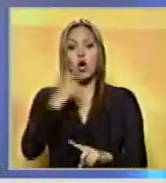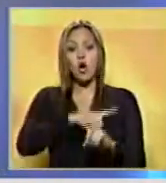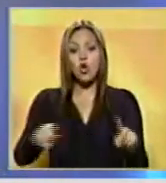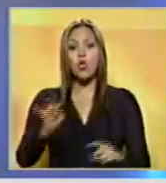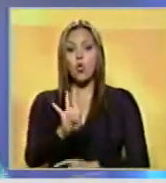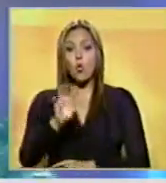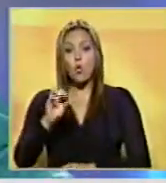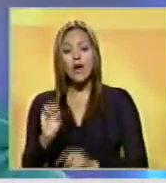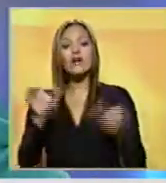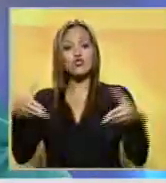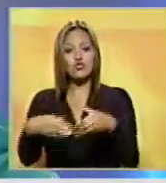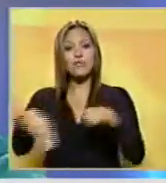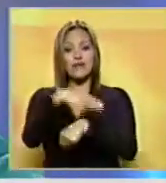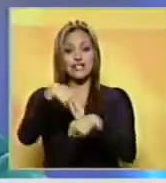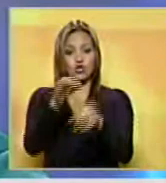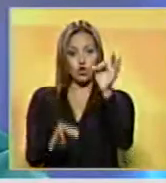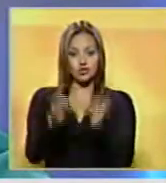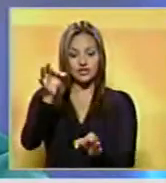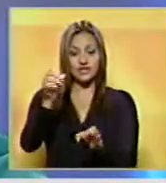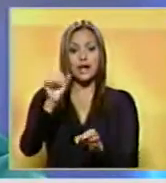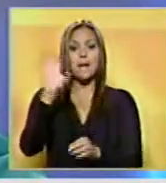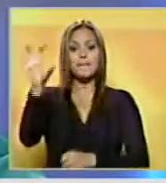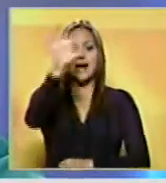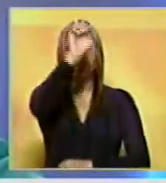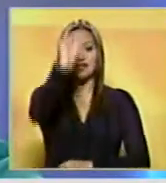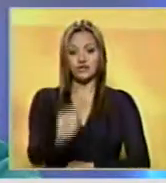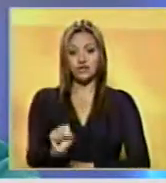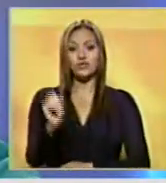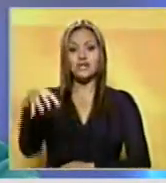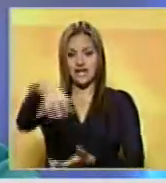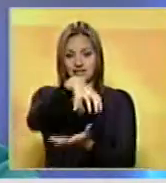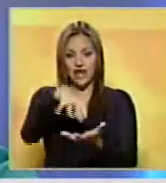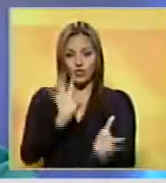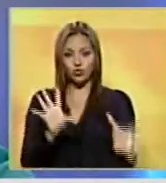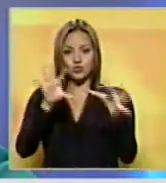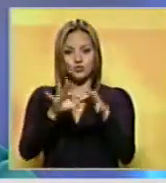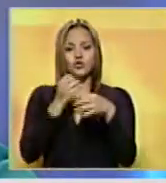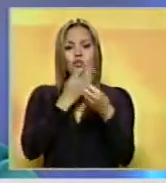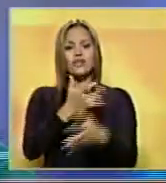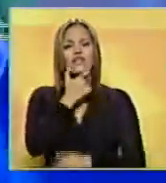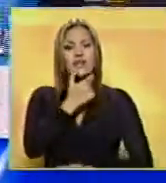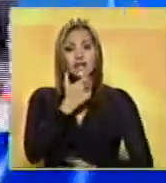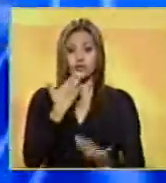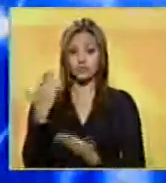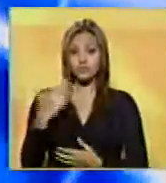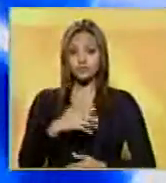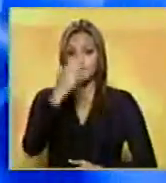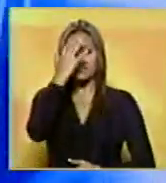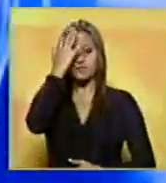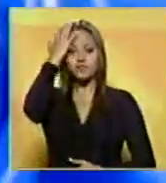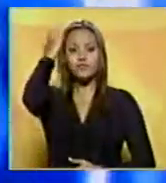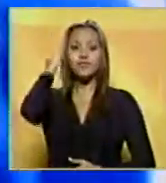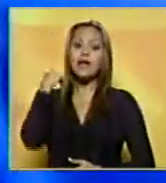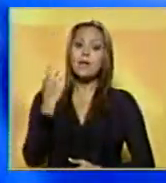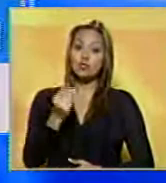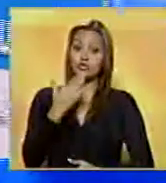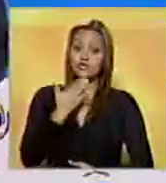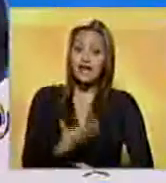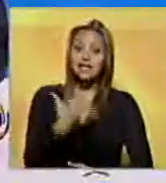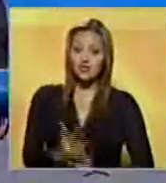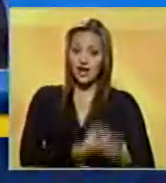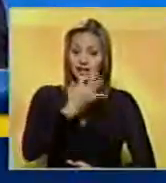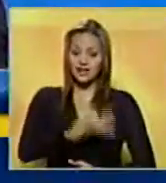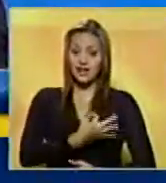40ª reunión de ministros de Justicia del Mercosur y Estados Asociados. Fernando Girón nos tiene el reporte. Adelante. Sí, muchísimas gracias. Muy